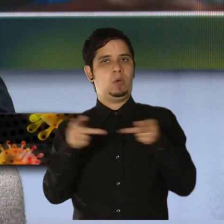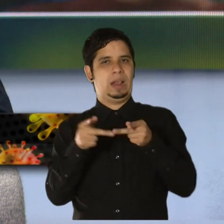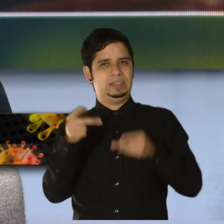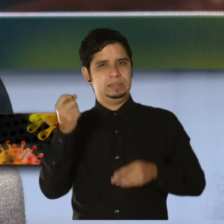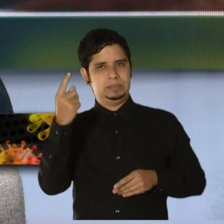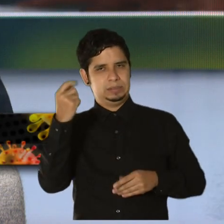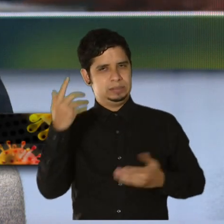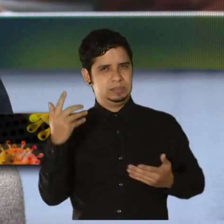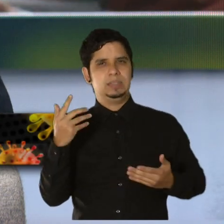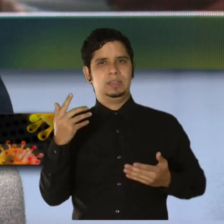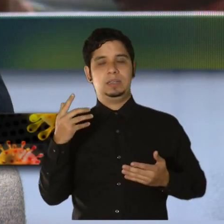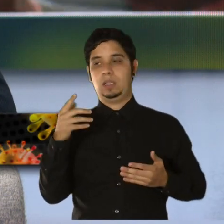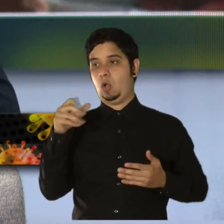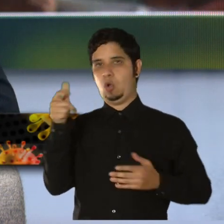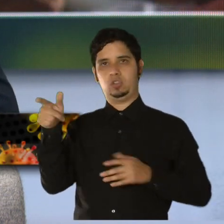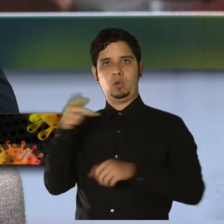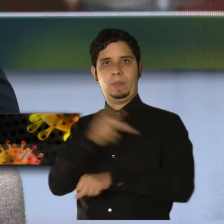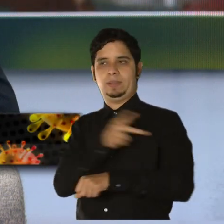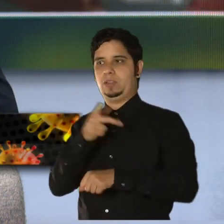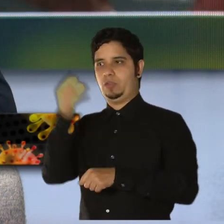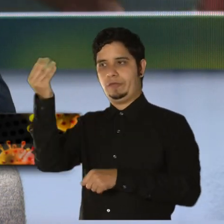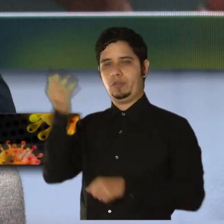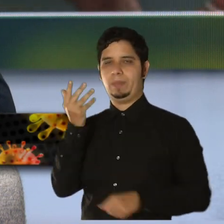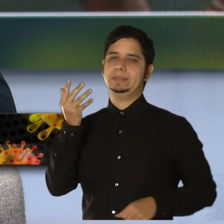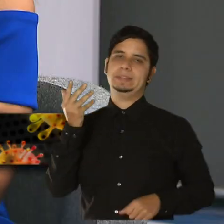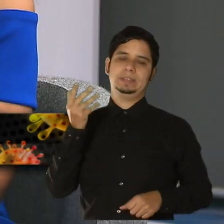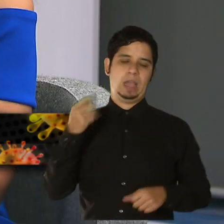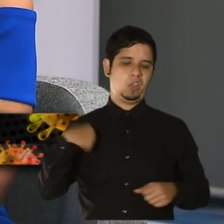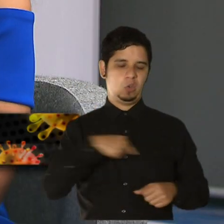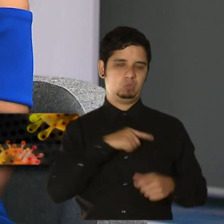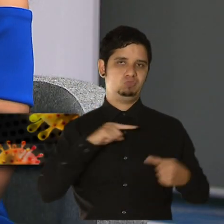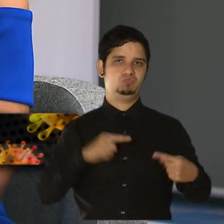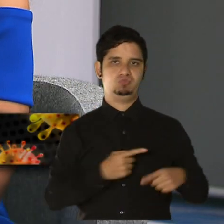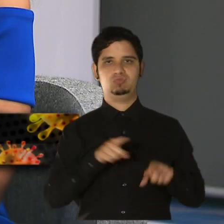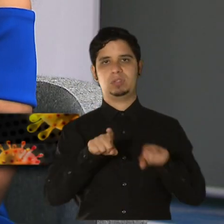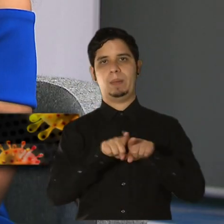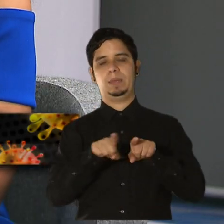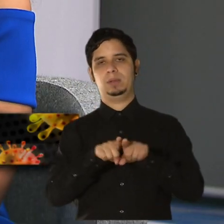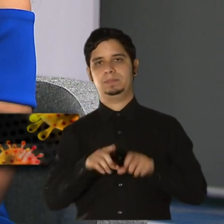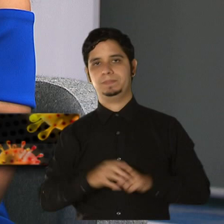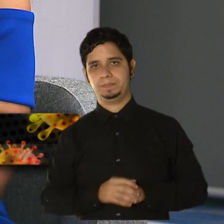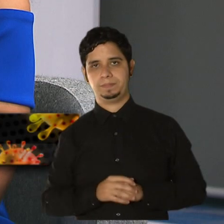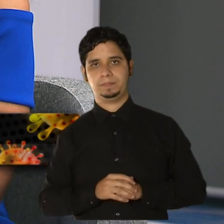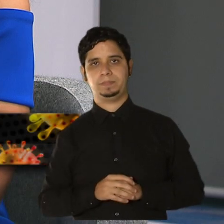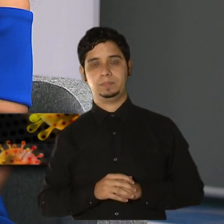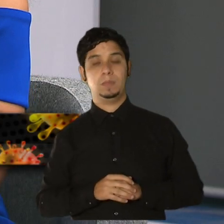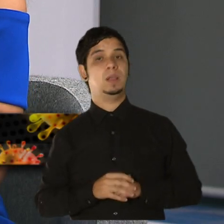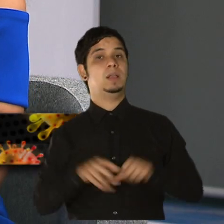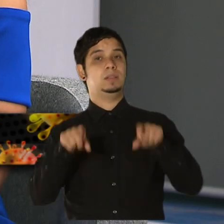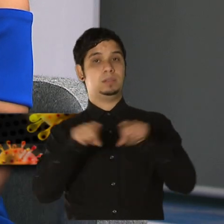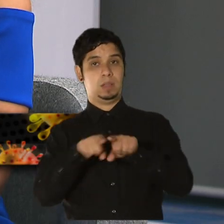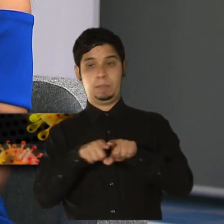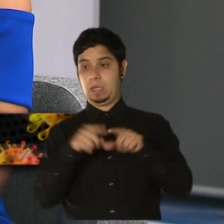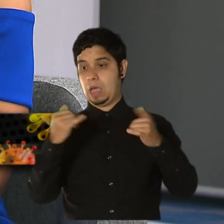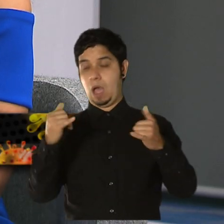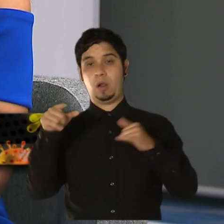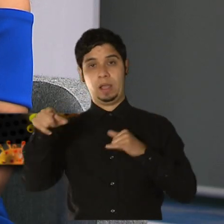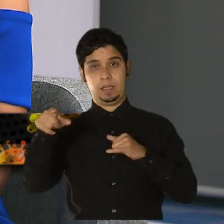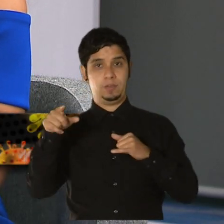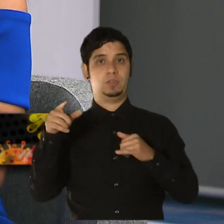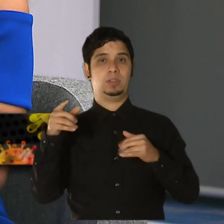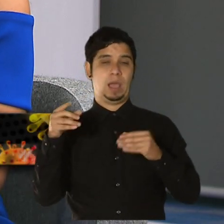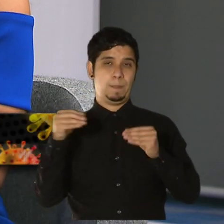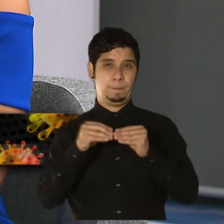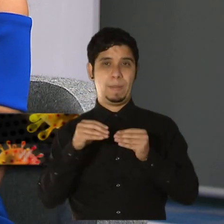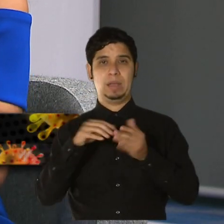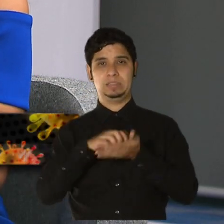y enterarnos por otro participante pues muchas veces es bien doloroso. Aparte de que ahora también están vulnerables, porque aunque se inició la vacunación a esta población,